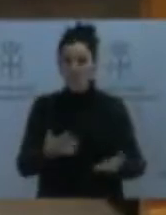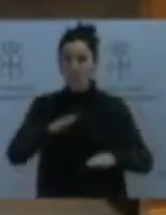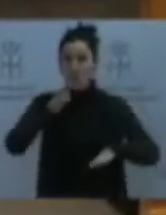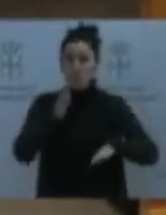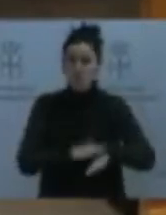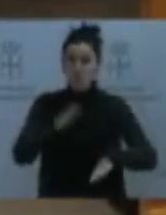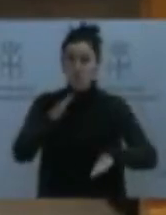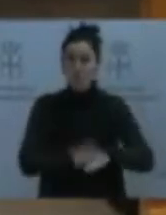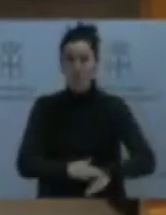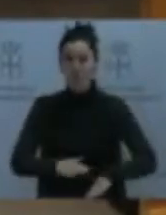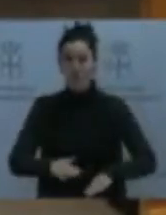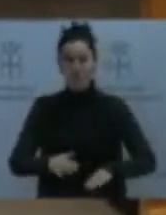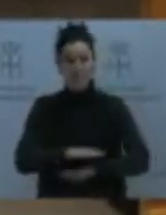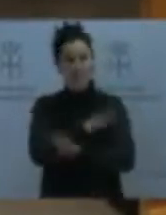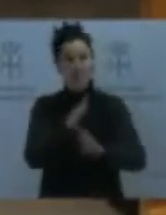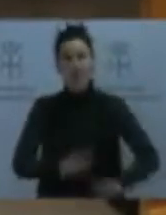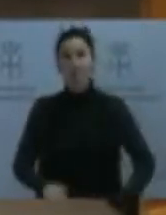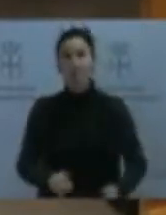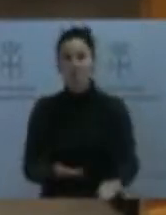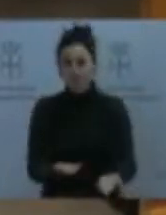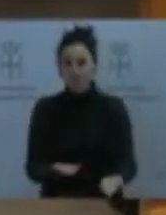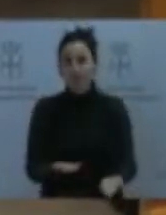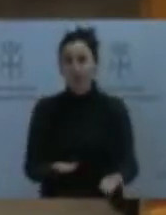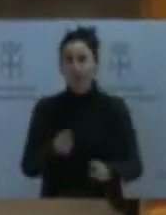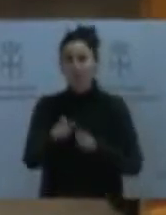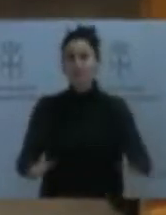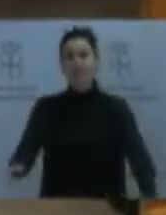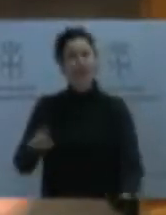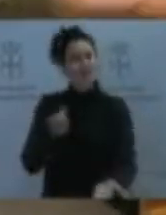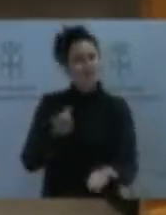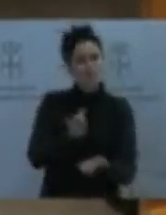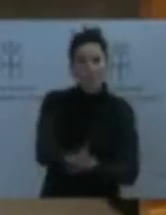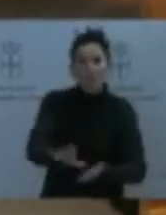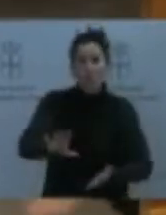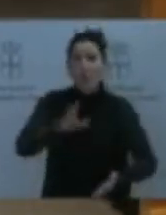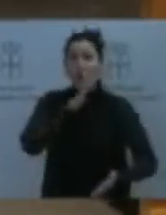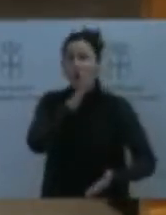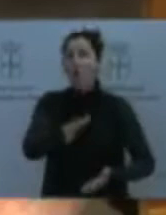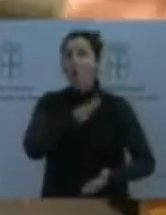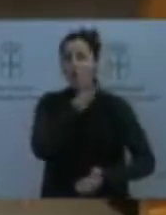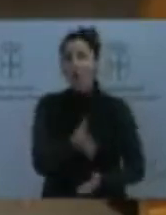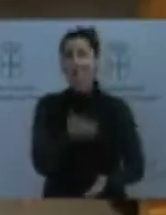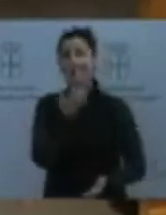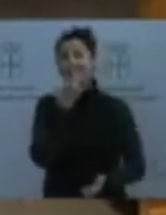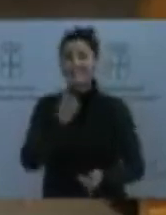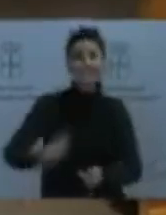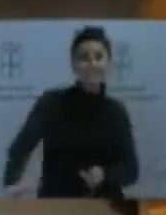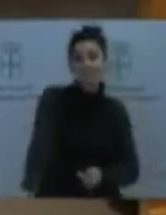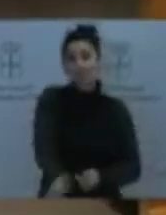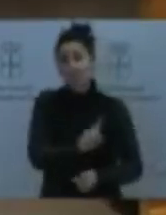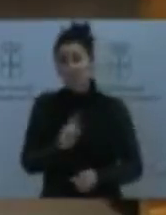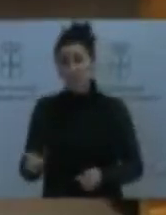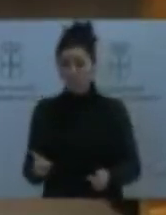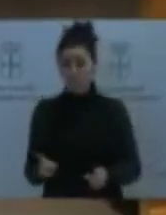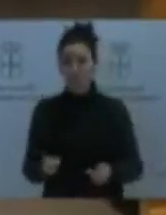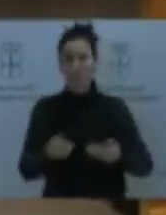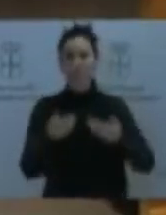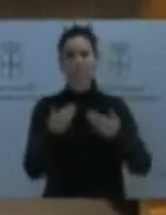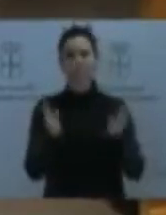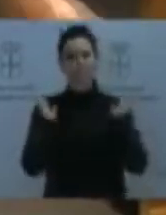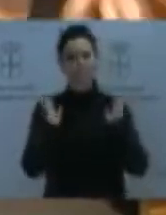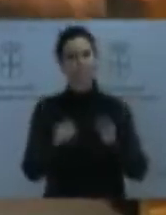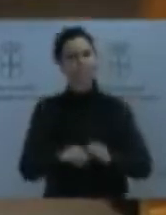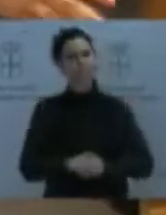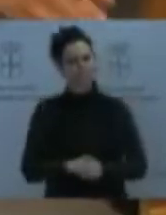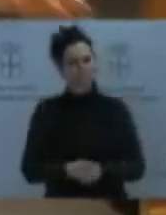propios trabajadores, porque de otra manera, señor Fernández, mientras unos se van al siglo XIX a inspirarse ideológicamente